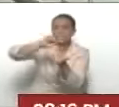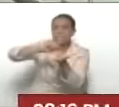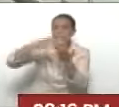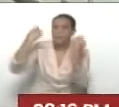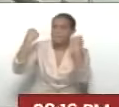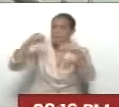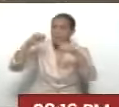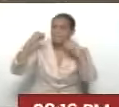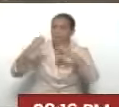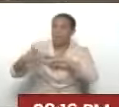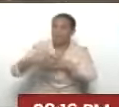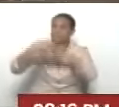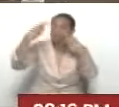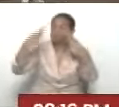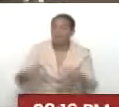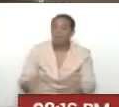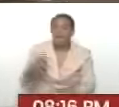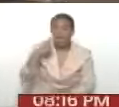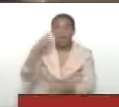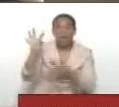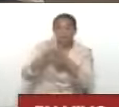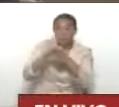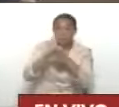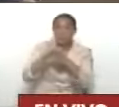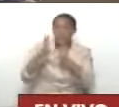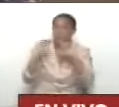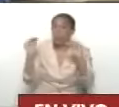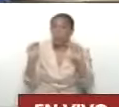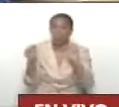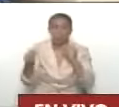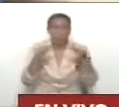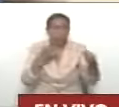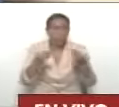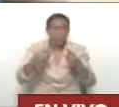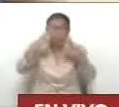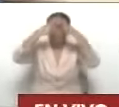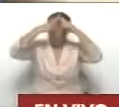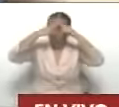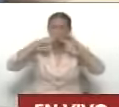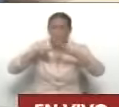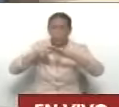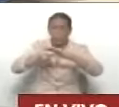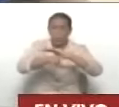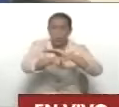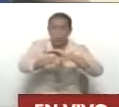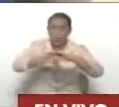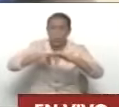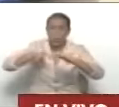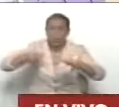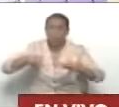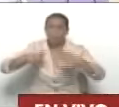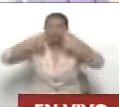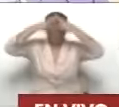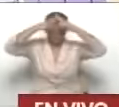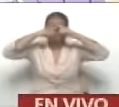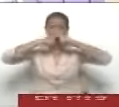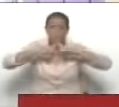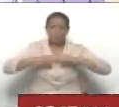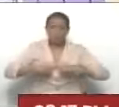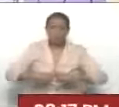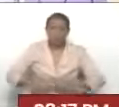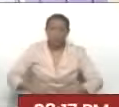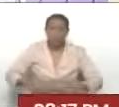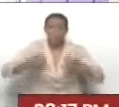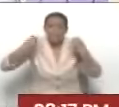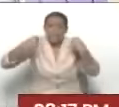alta tecnología. Aquí está funcionando todos los equipos de resonancia, de tomógrafo, y con todo el equipo aquí también se